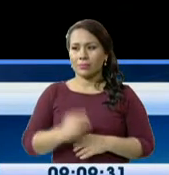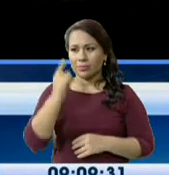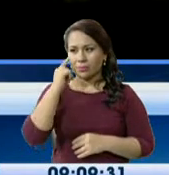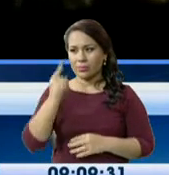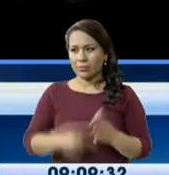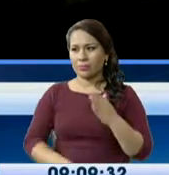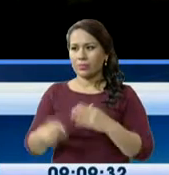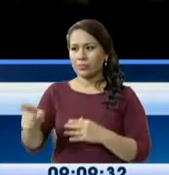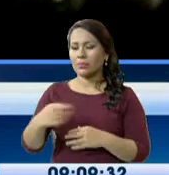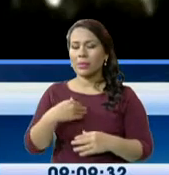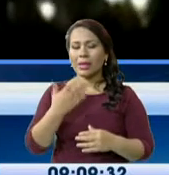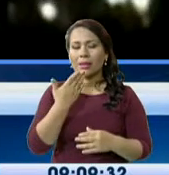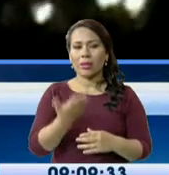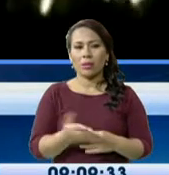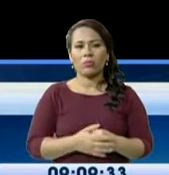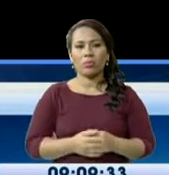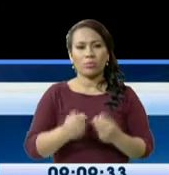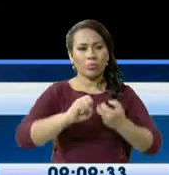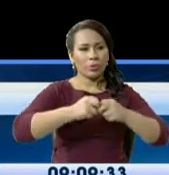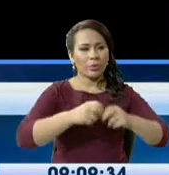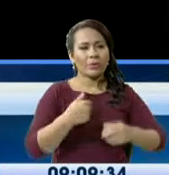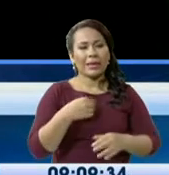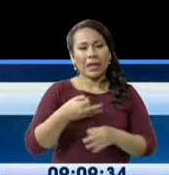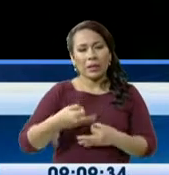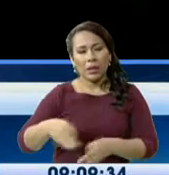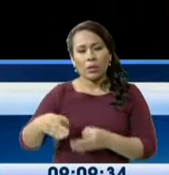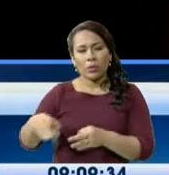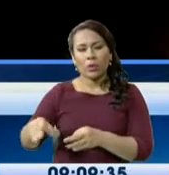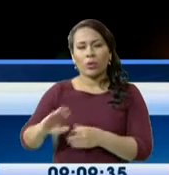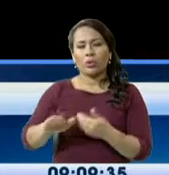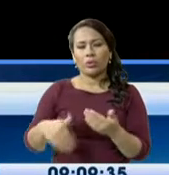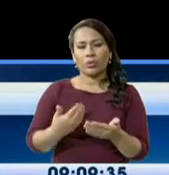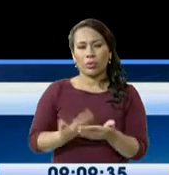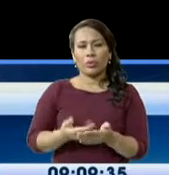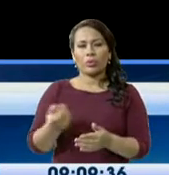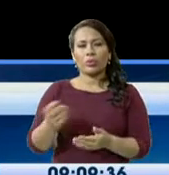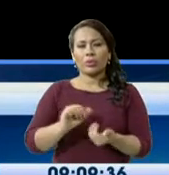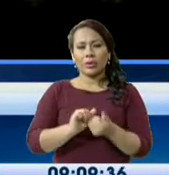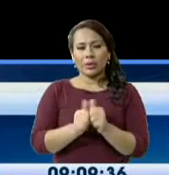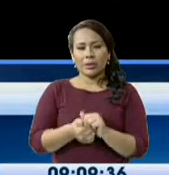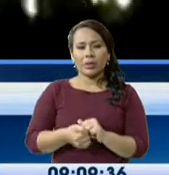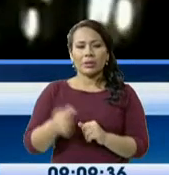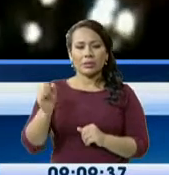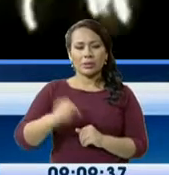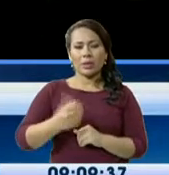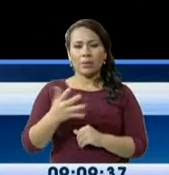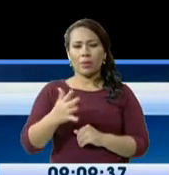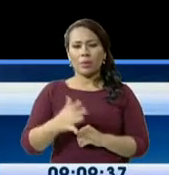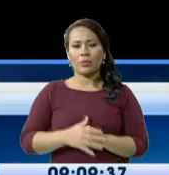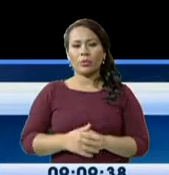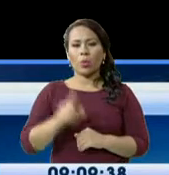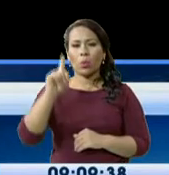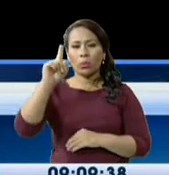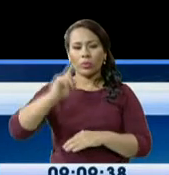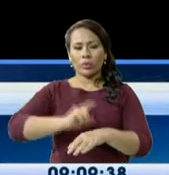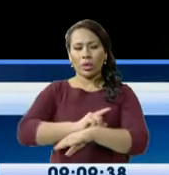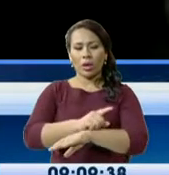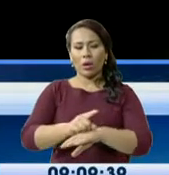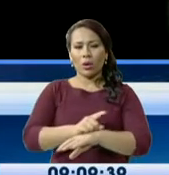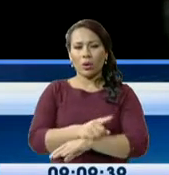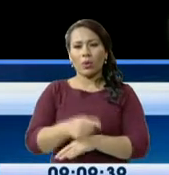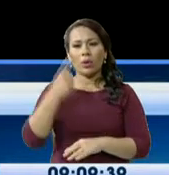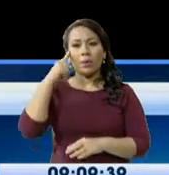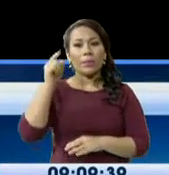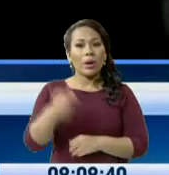Dios no. Y se demoraron prácticamente casi como una hora casi se demoraron para llegar los